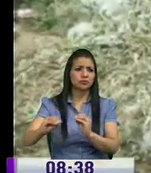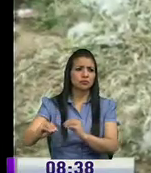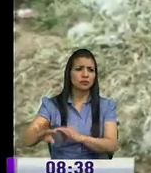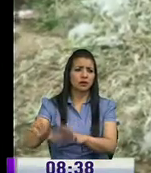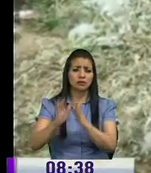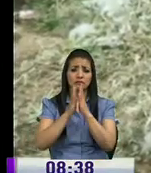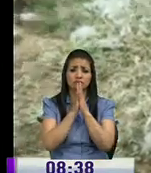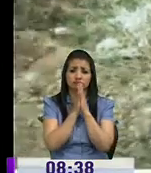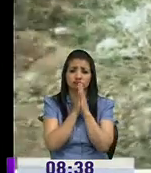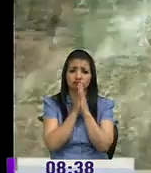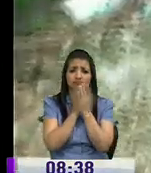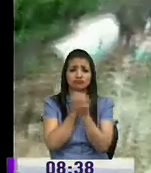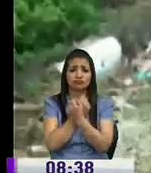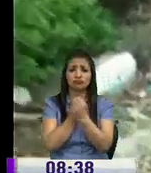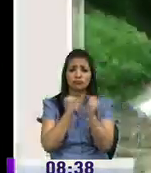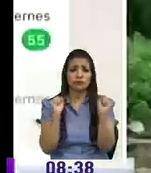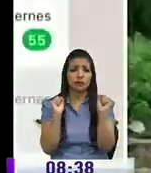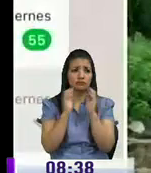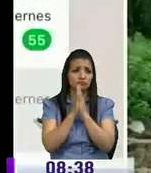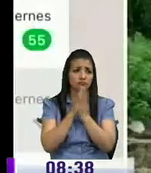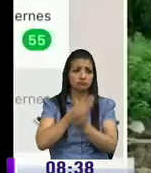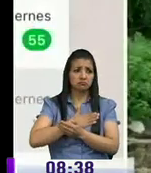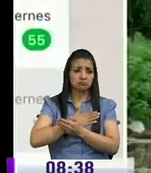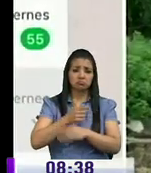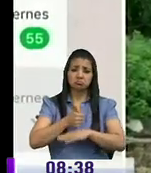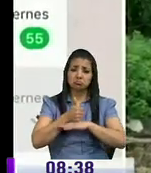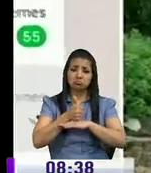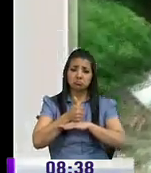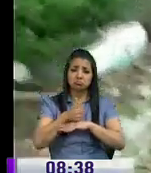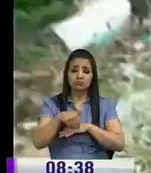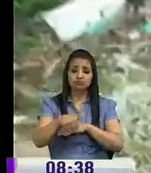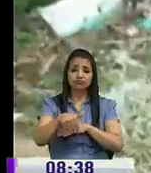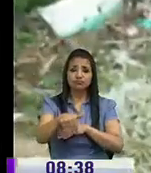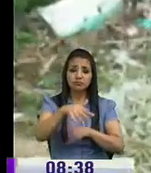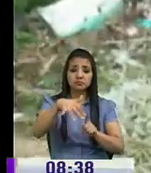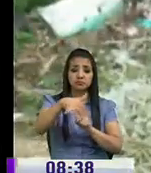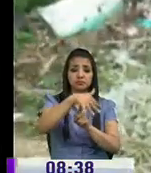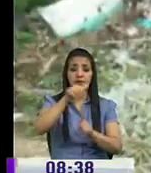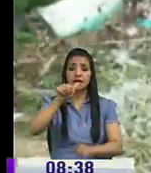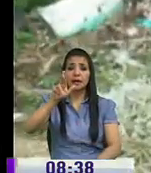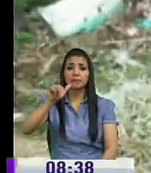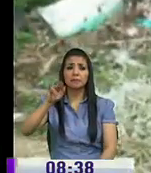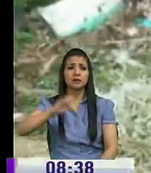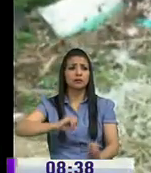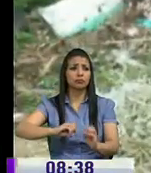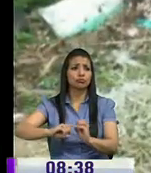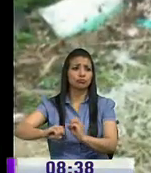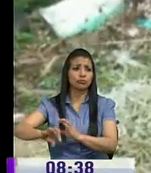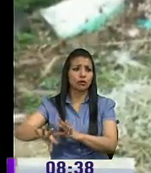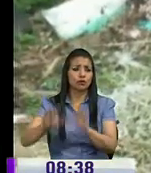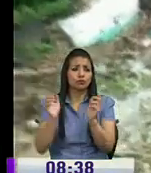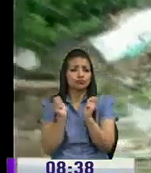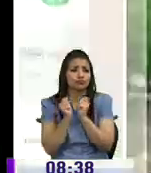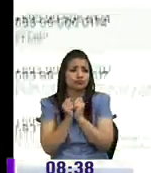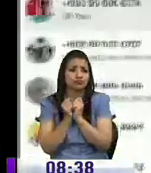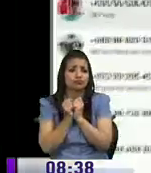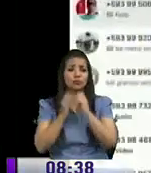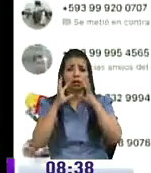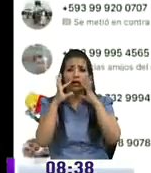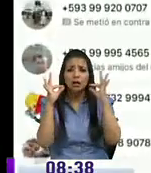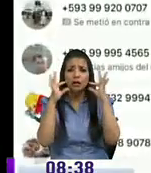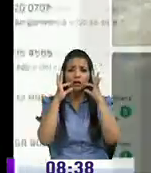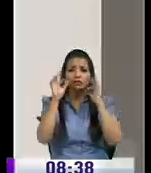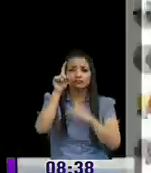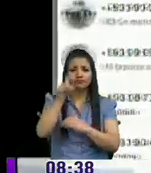alguien los puede rescatar, por favor, autoridades, 2 cuadras del parque de la Armenia, botadís. Mira cómo se juntan. Así que